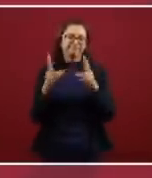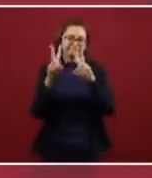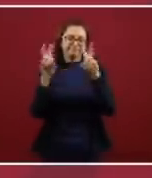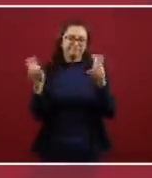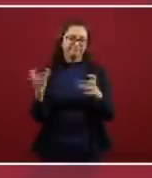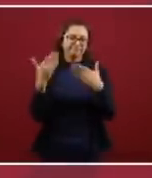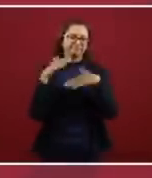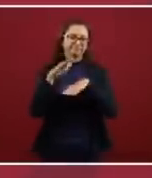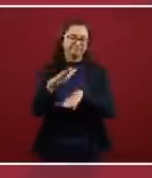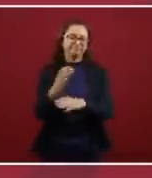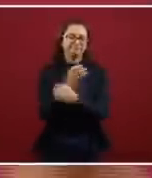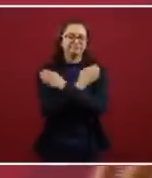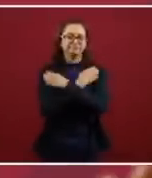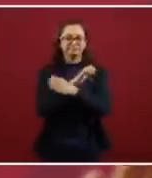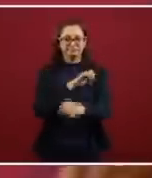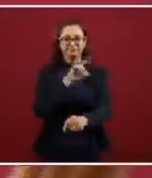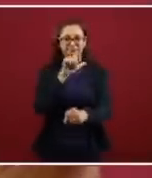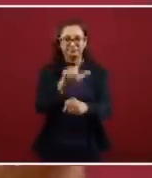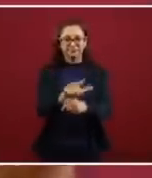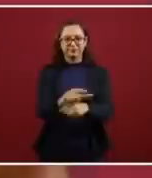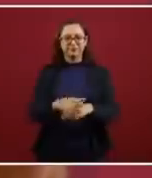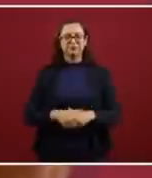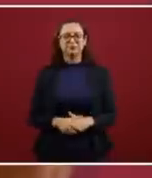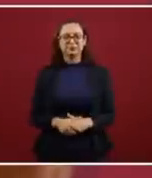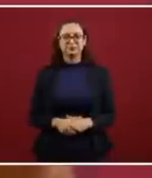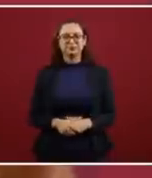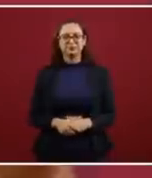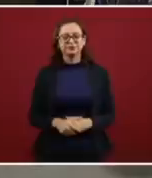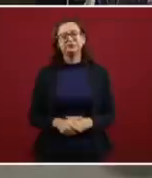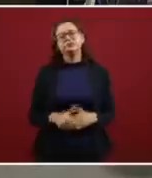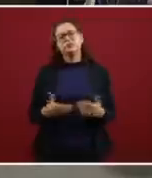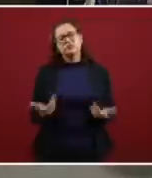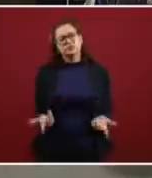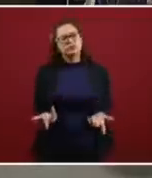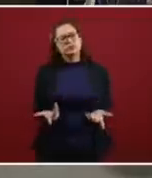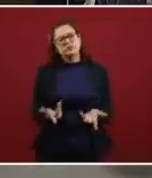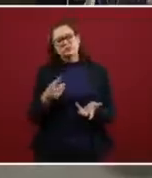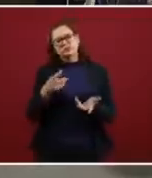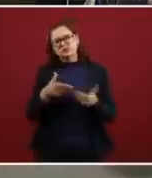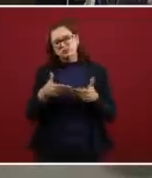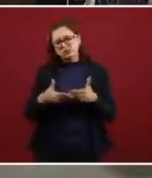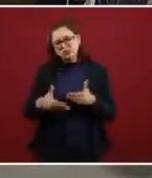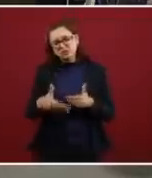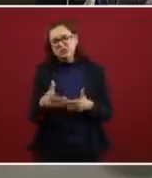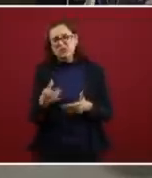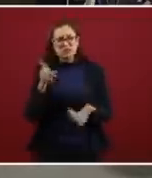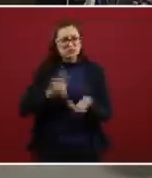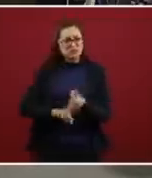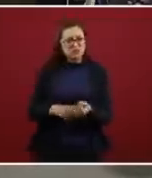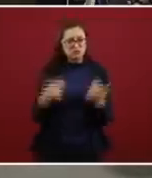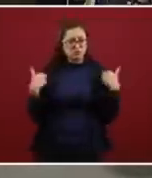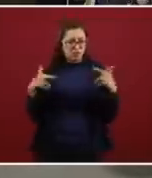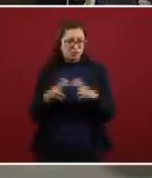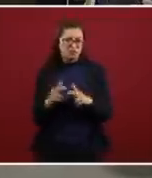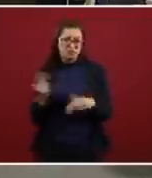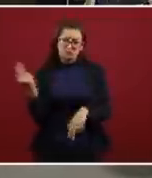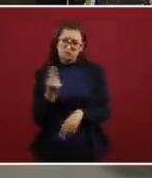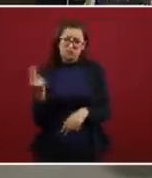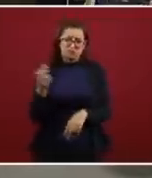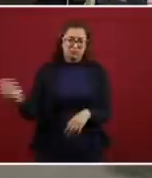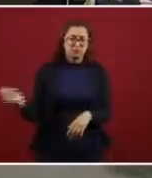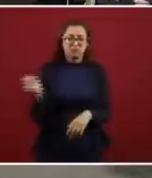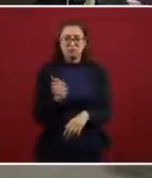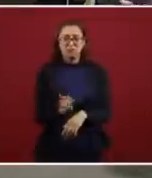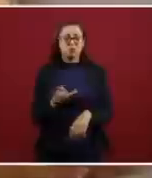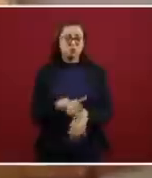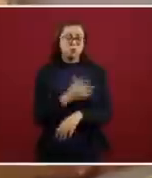la educación especial. Vamos. Mientras esto suceda, ¿van a poder tener más profesores capacitados? Porque sí, al parecer hay uno